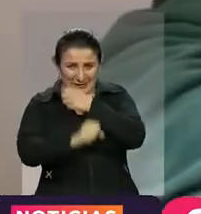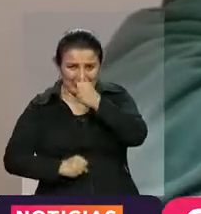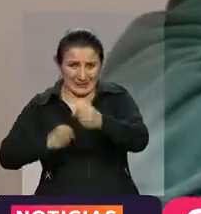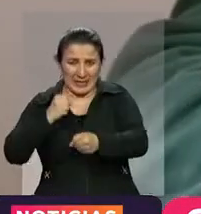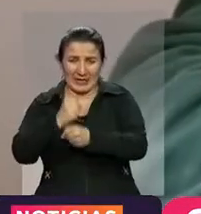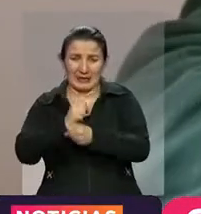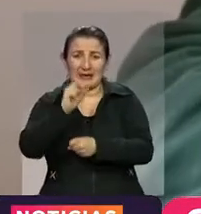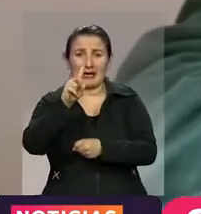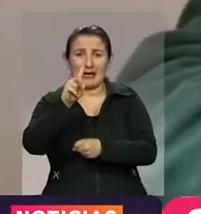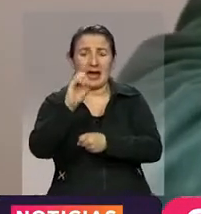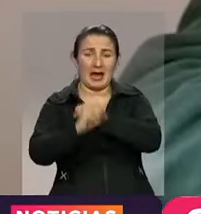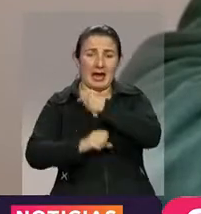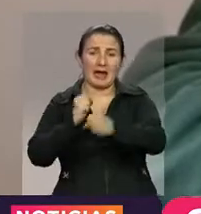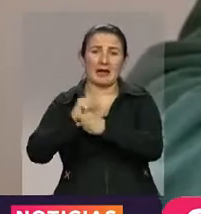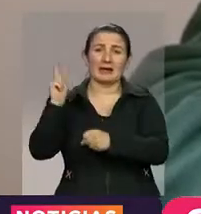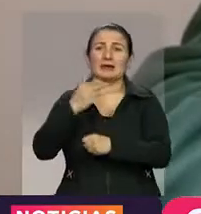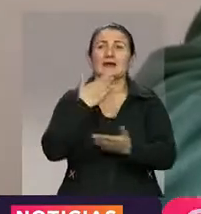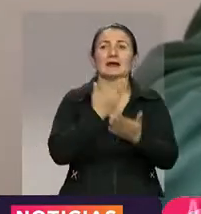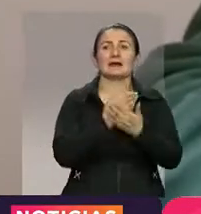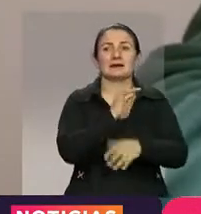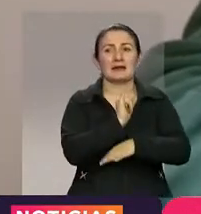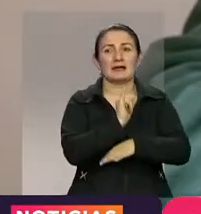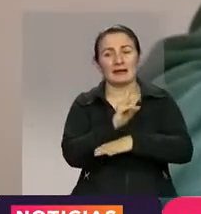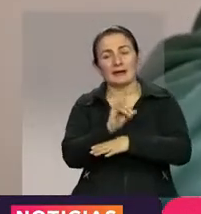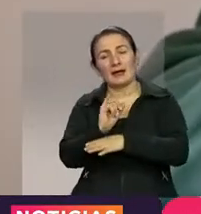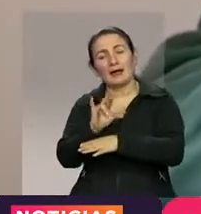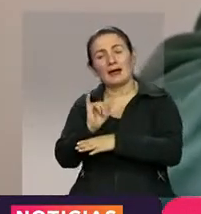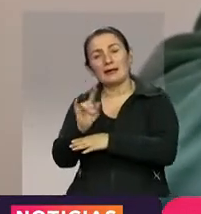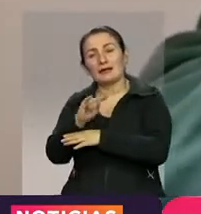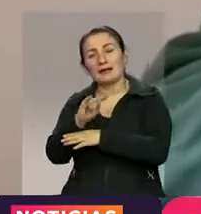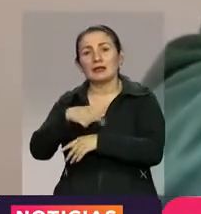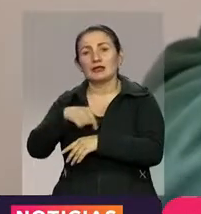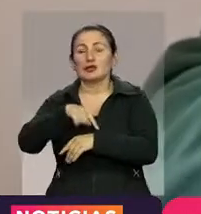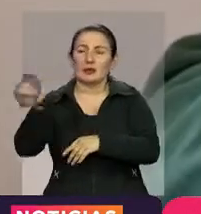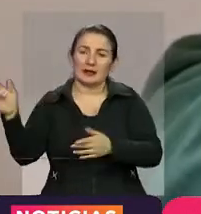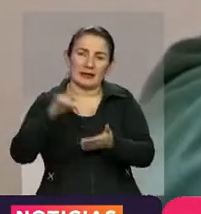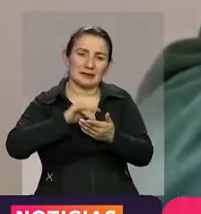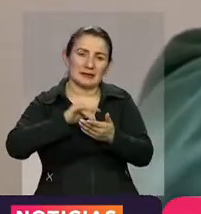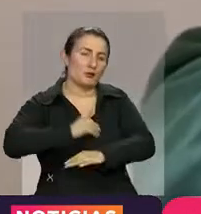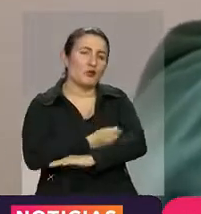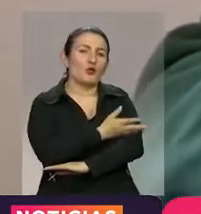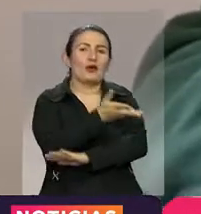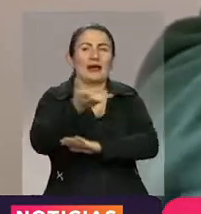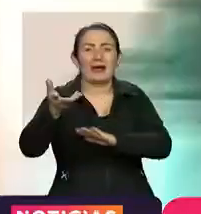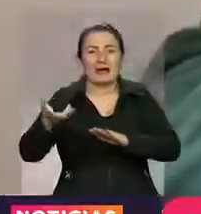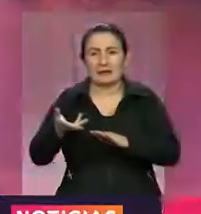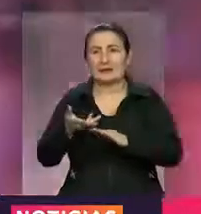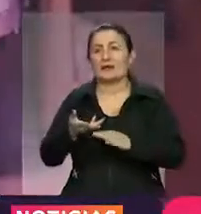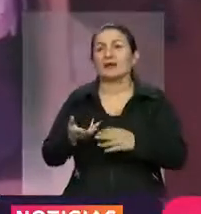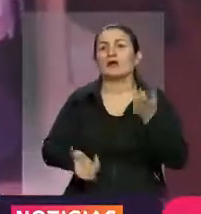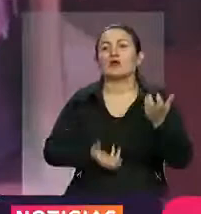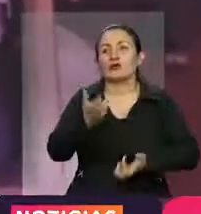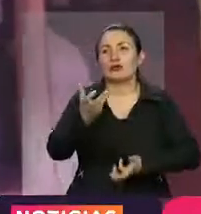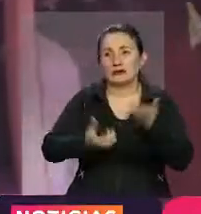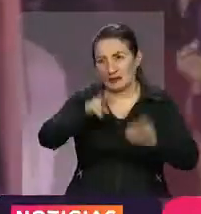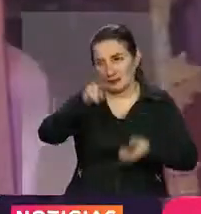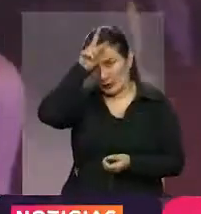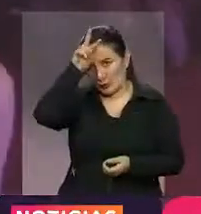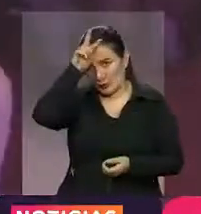Gracias a Hidartes, y recordarles que Casa de Citas también es poesía y también es cocina peruana.